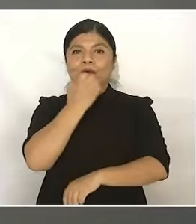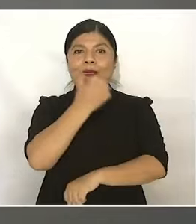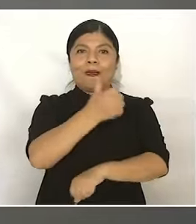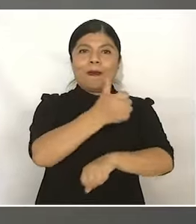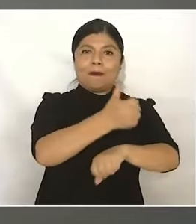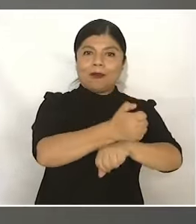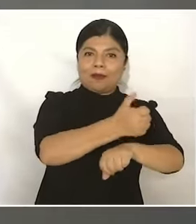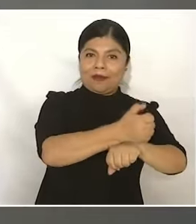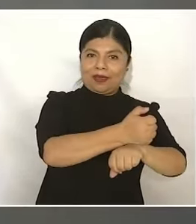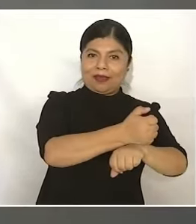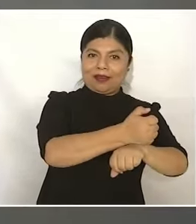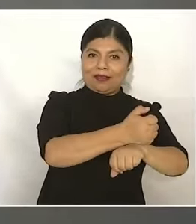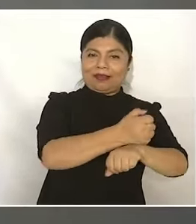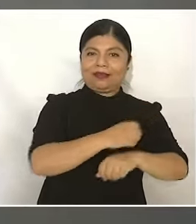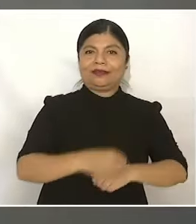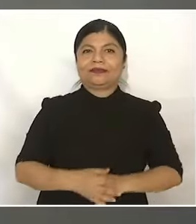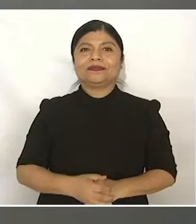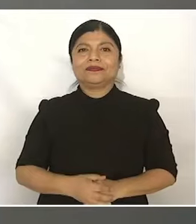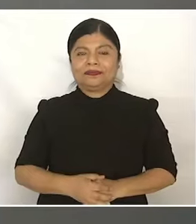y yo, como